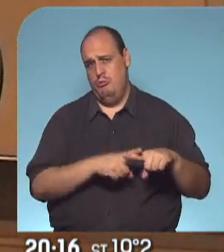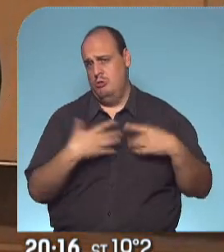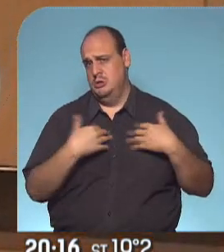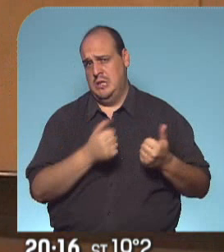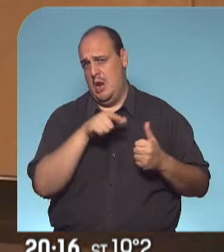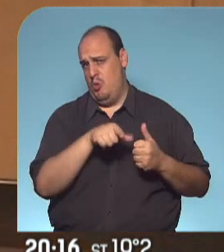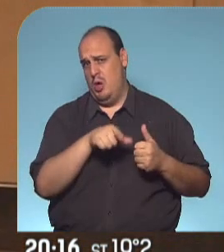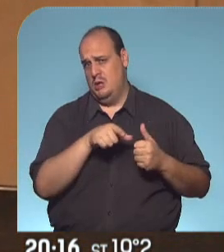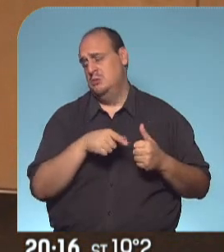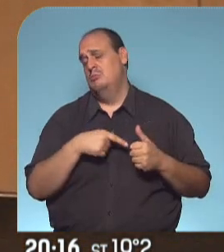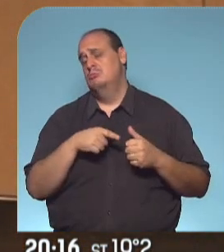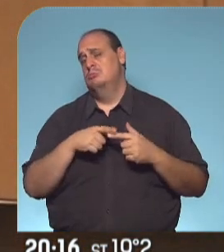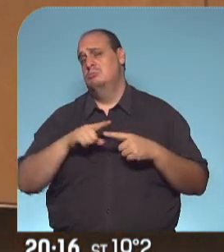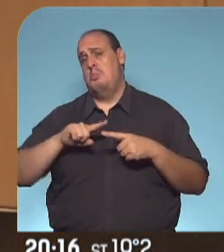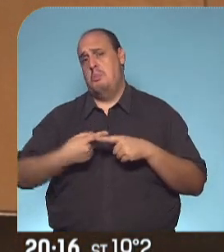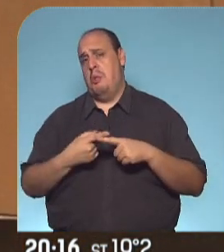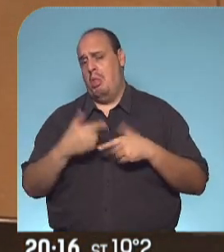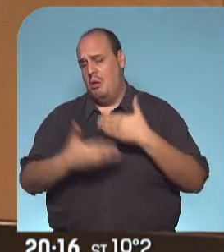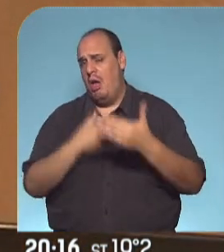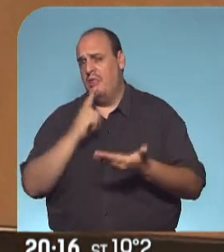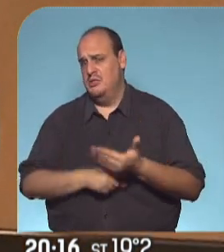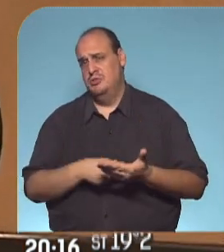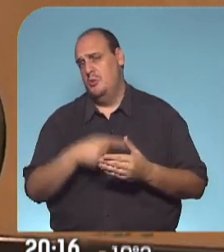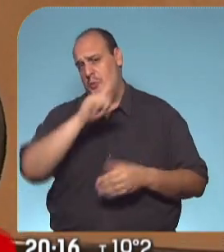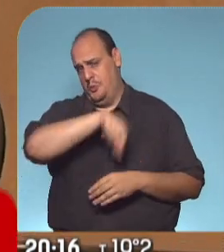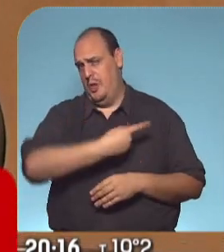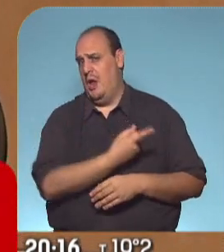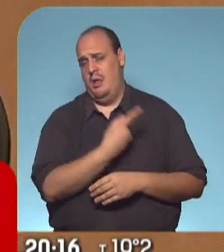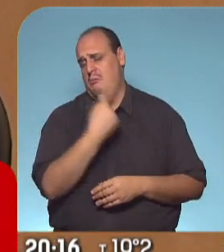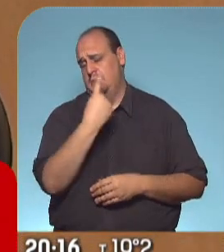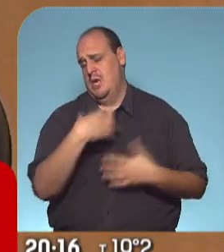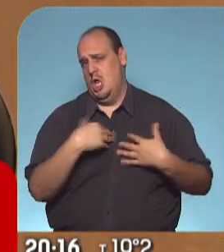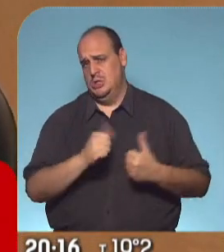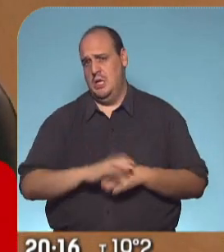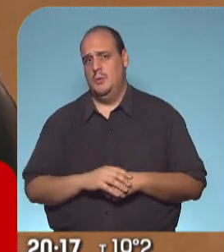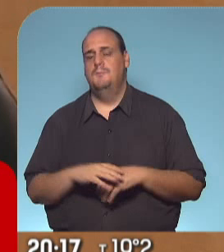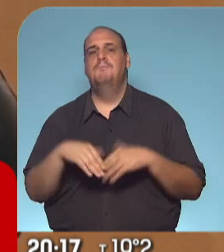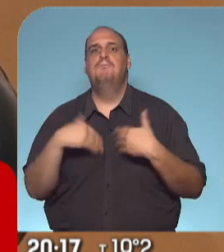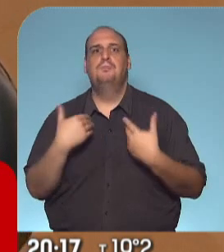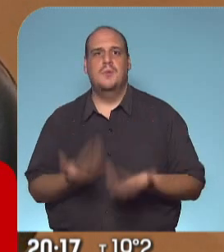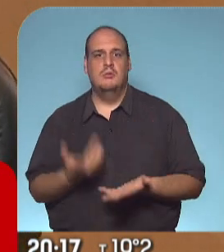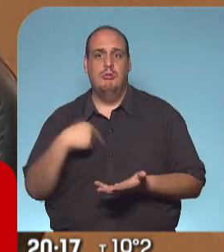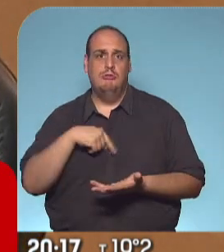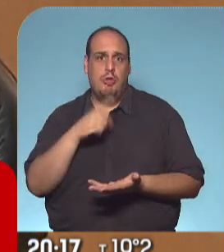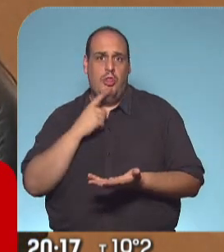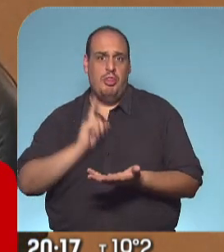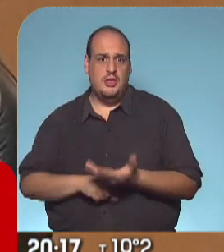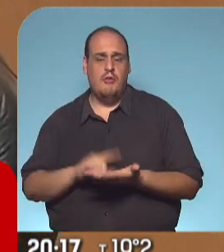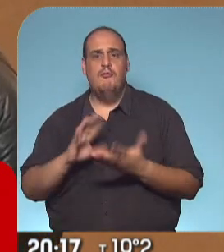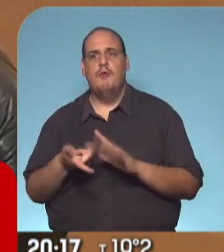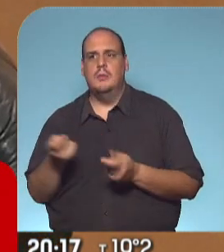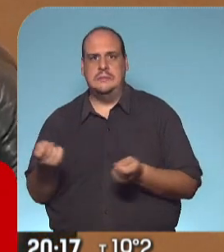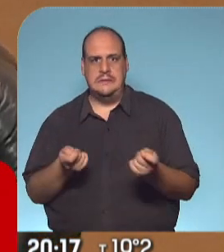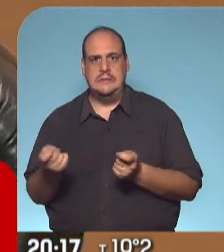la política, al hacer políticas en general, y por lo tanto tendremos que tomar medidas para lidiar con